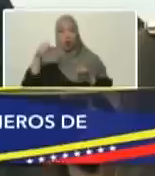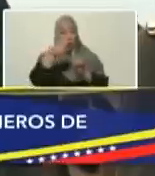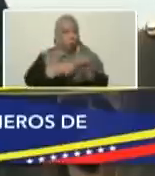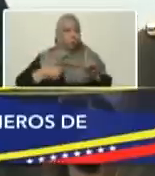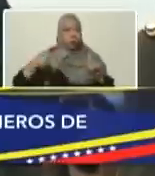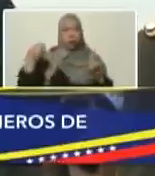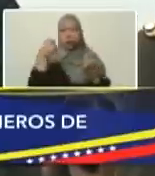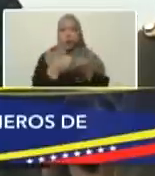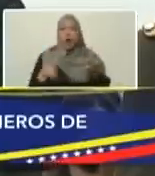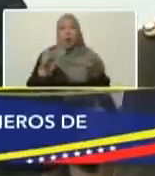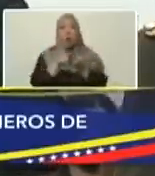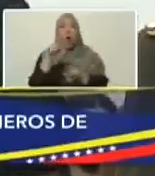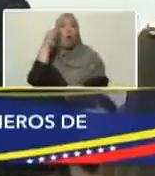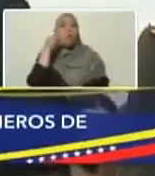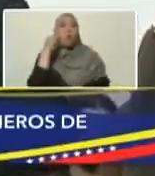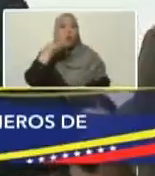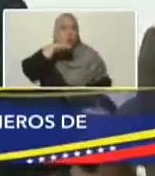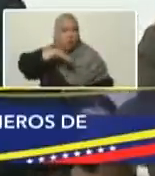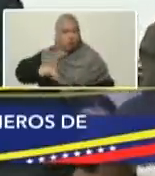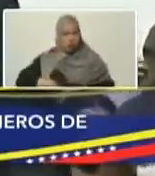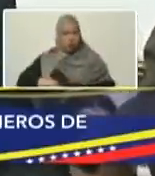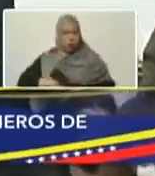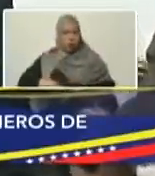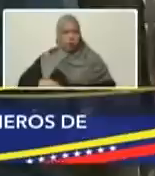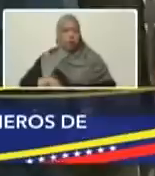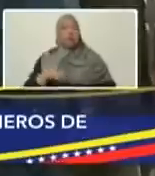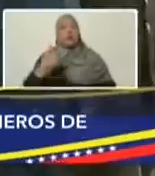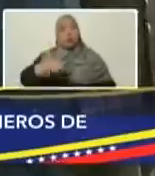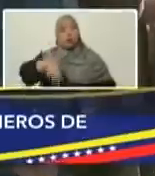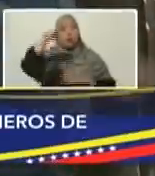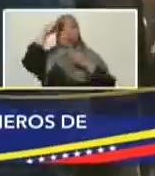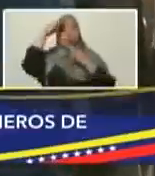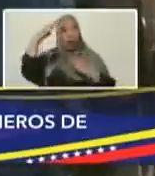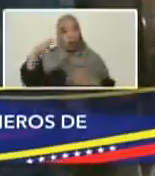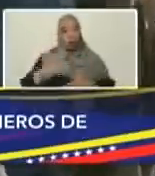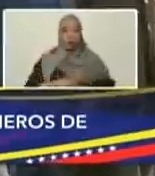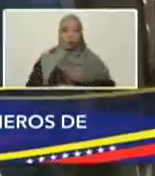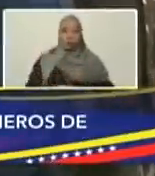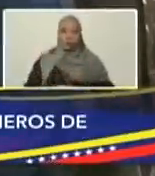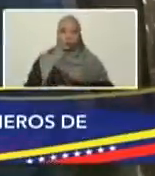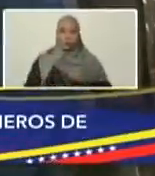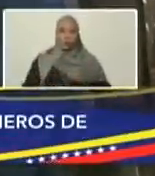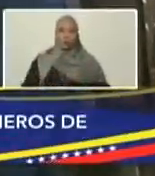el negro. Autorizado el ascenso. ¡Saludo!